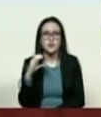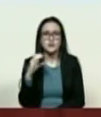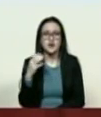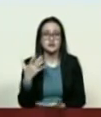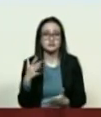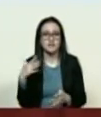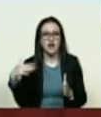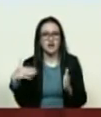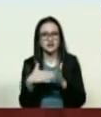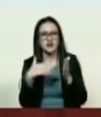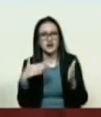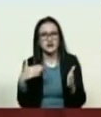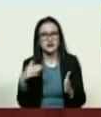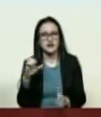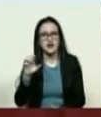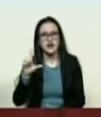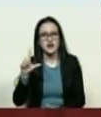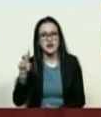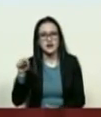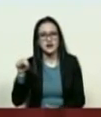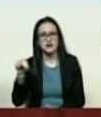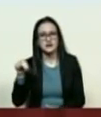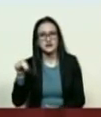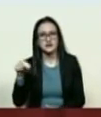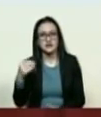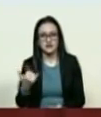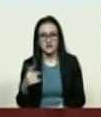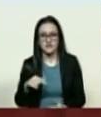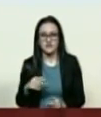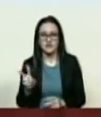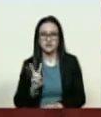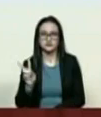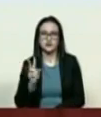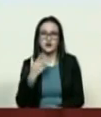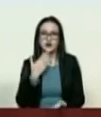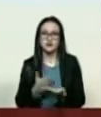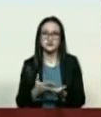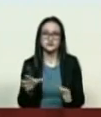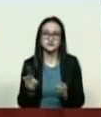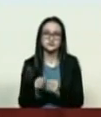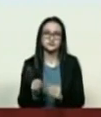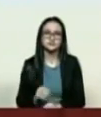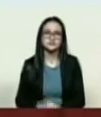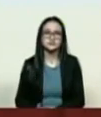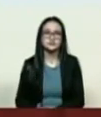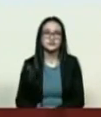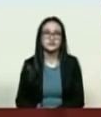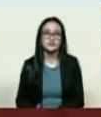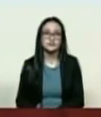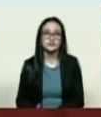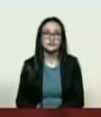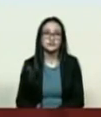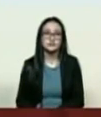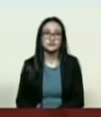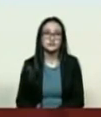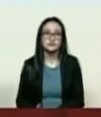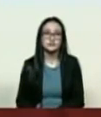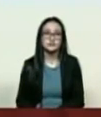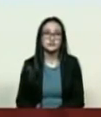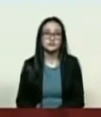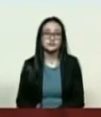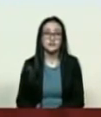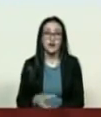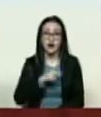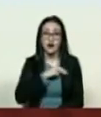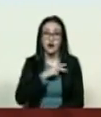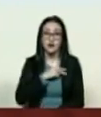posible ataque del ELN desde nuestro país, desde Venezuela. Gracias. Gracias. No, el carnet, fíjate, es un proceso continuo, tanto que